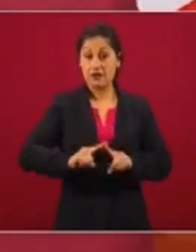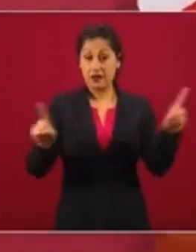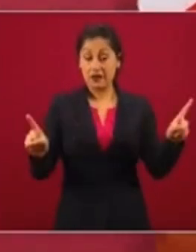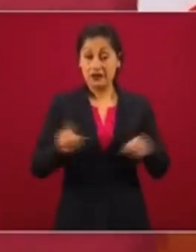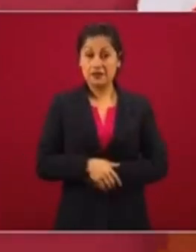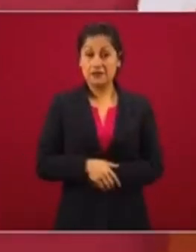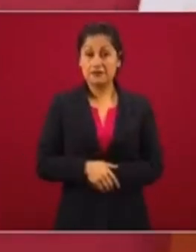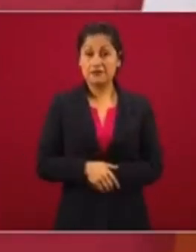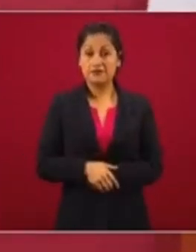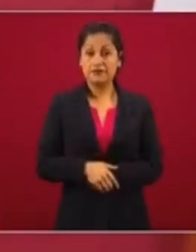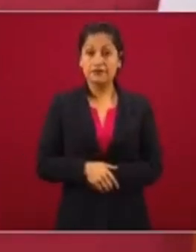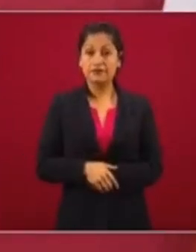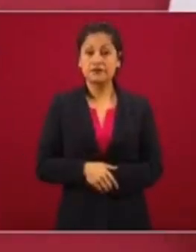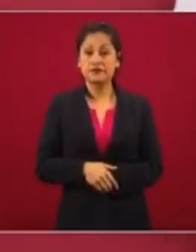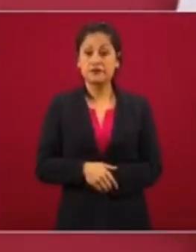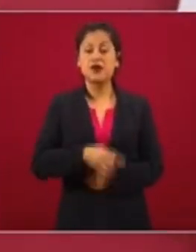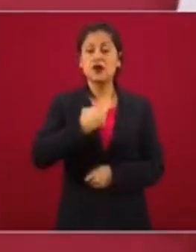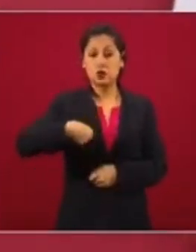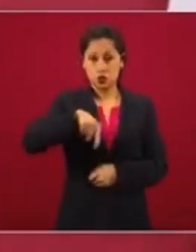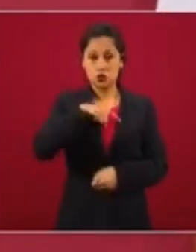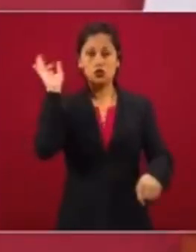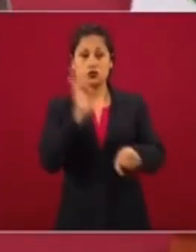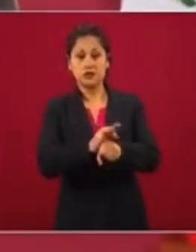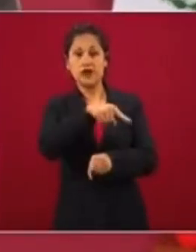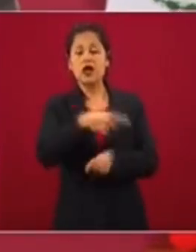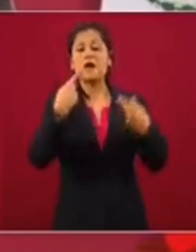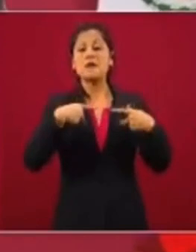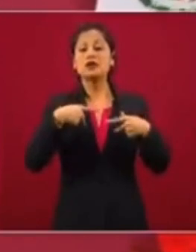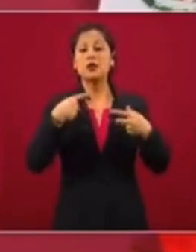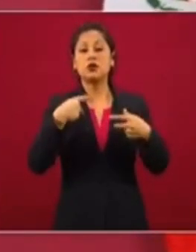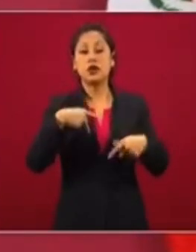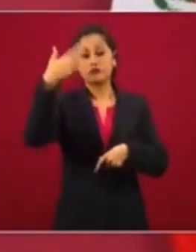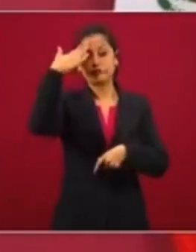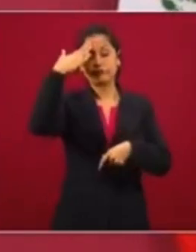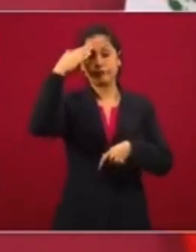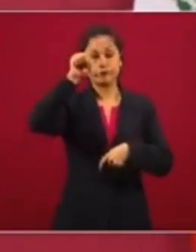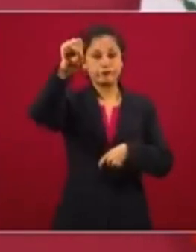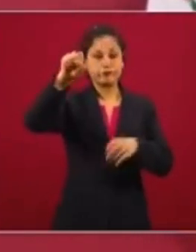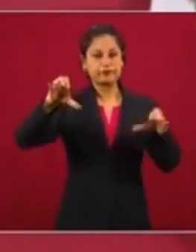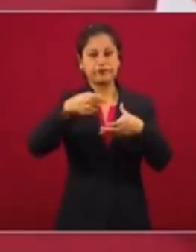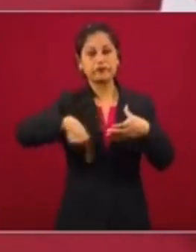Nosotros defendimos al dirigente minero, que nos